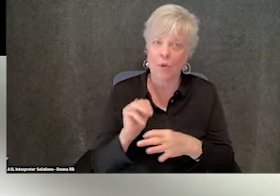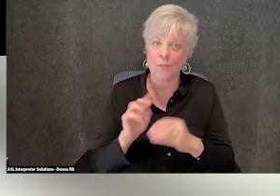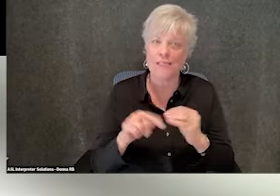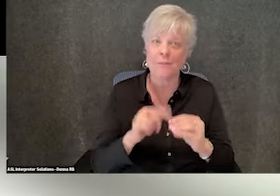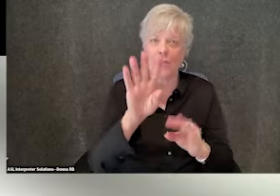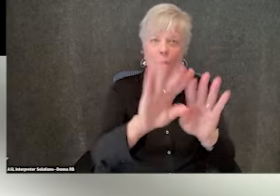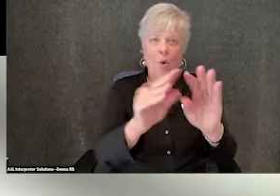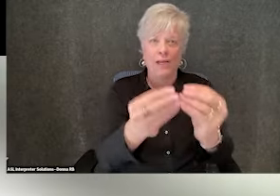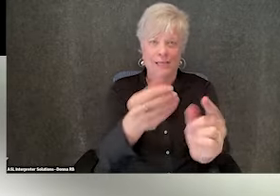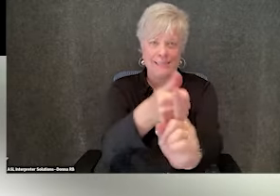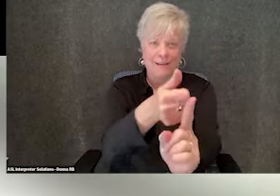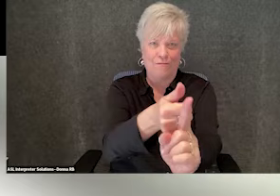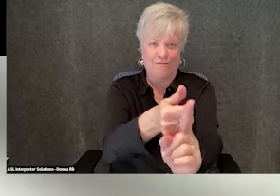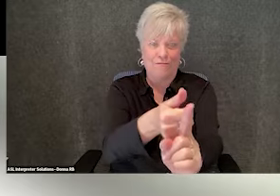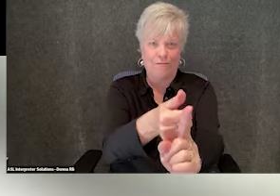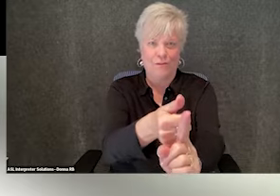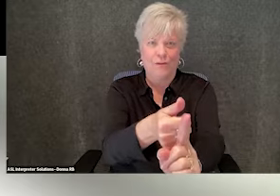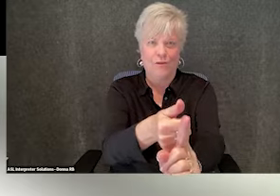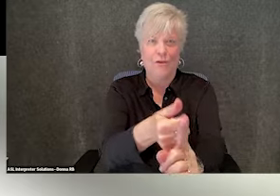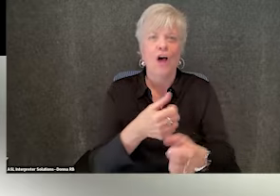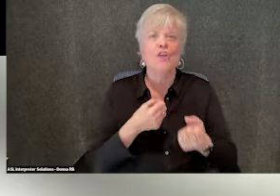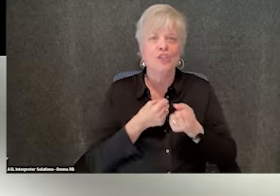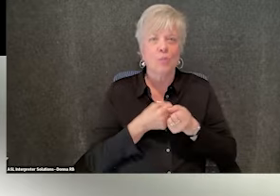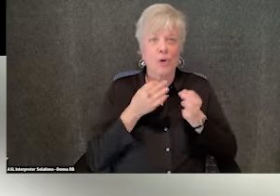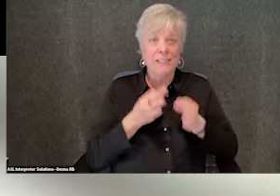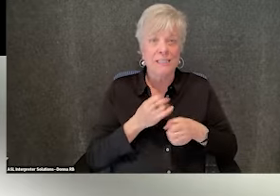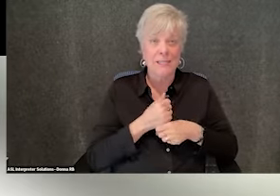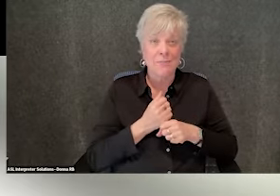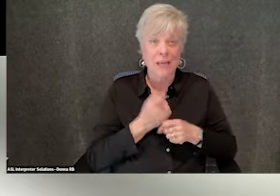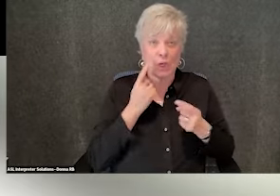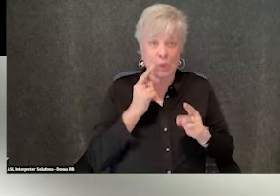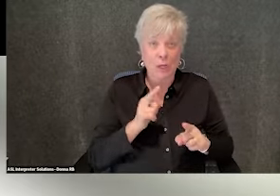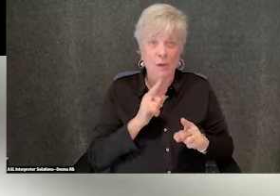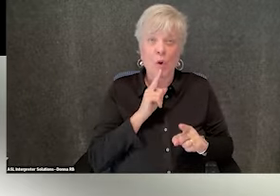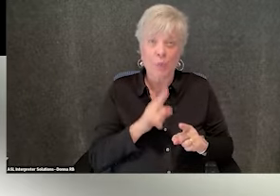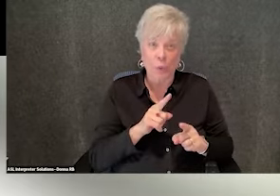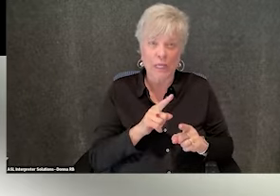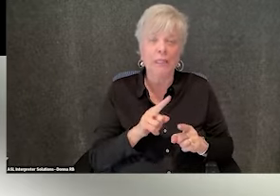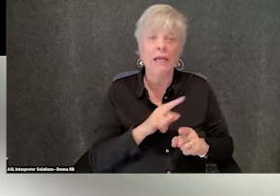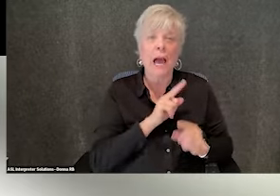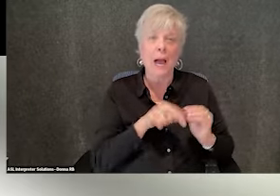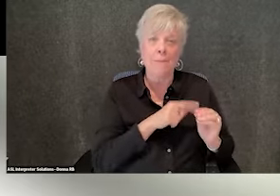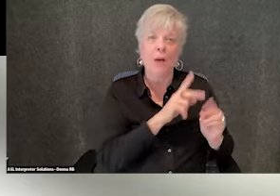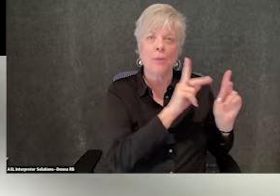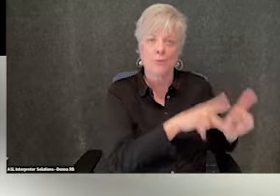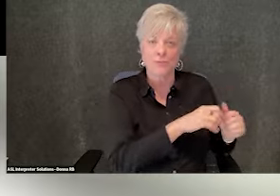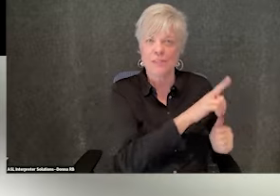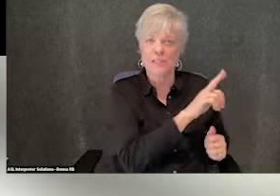Entonces la forma, uno debe tener claro, o sea, eso protege los acuerdos